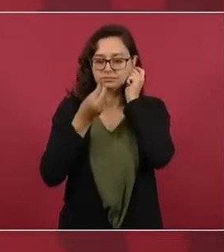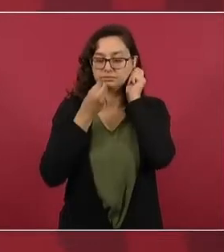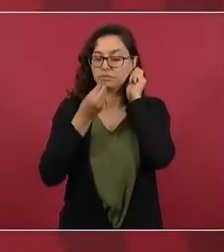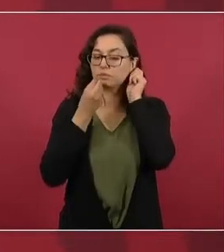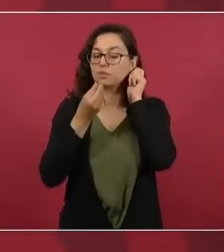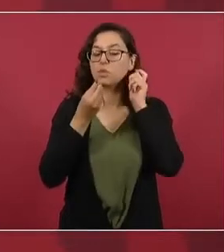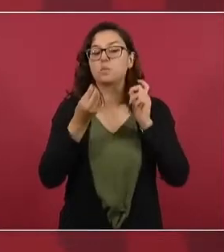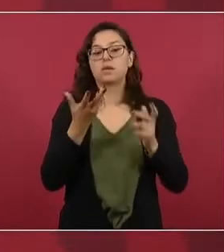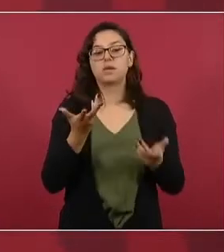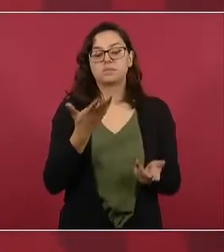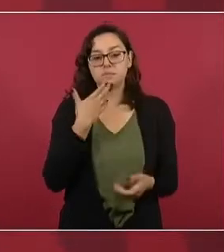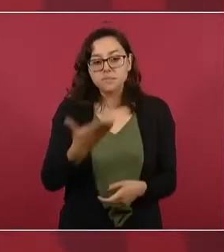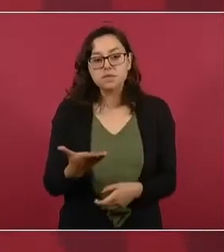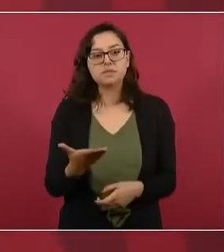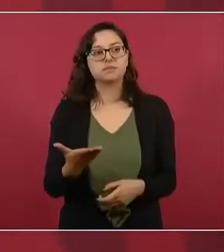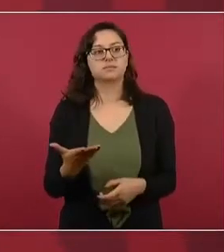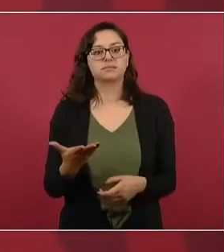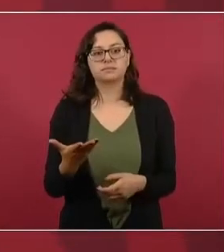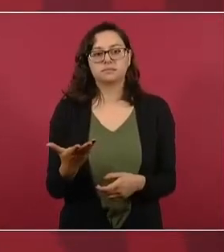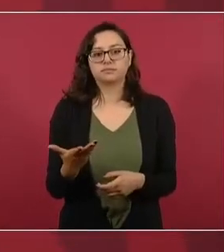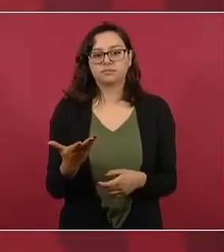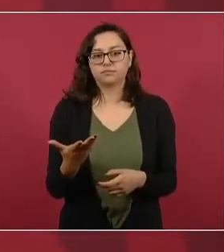alimentarnos